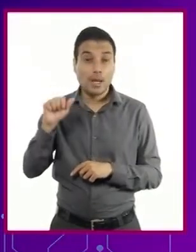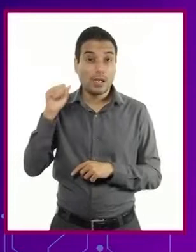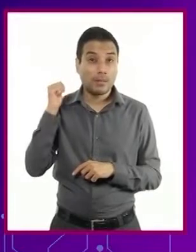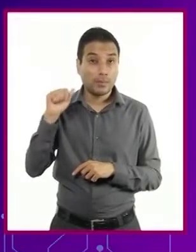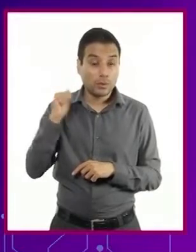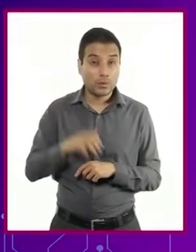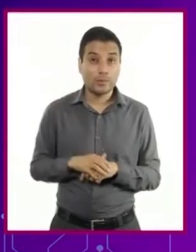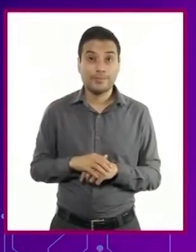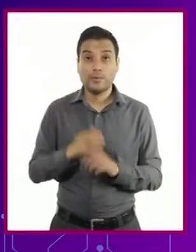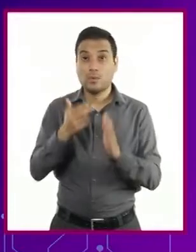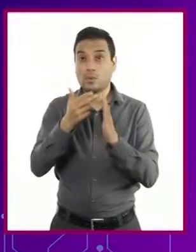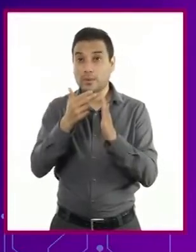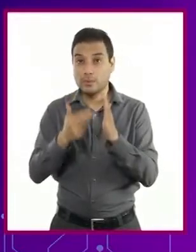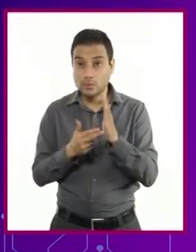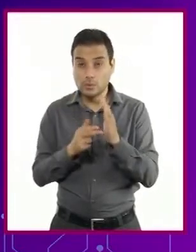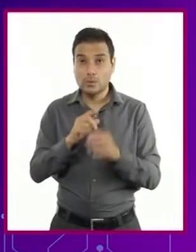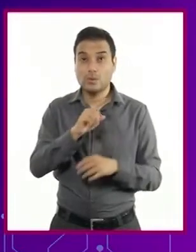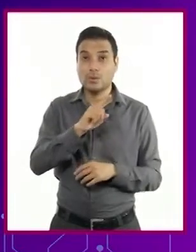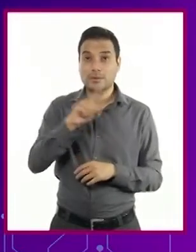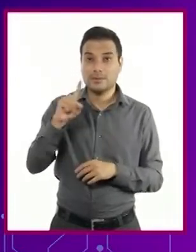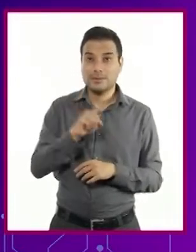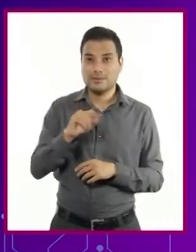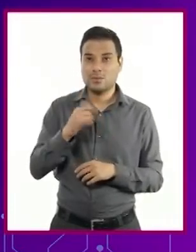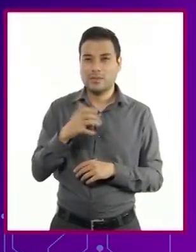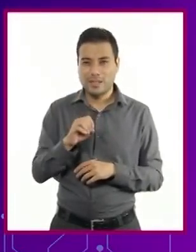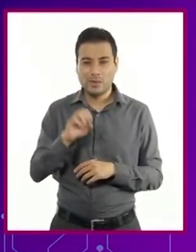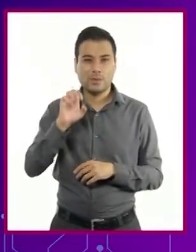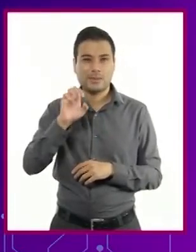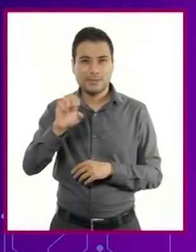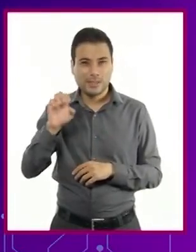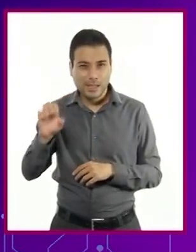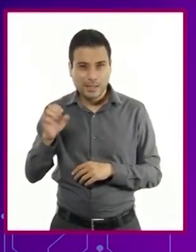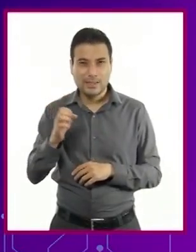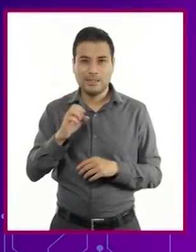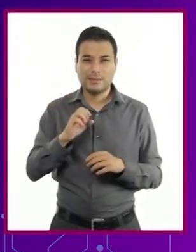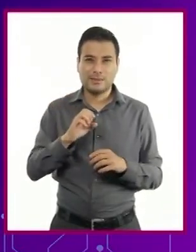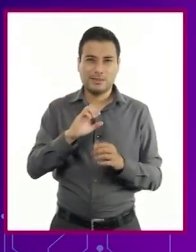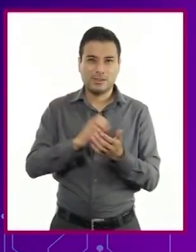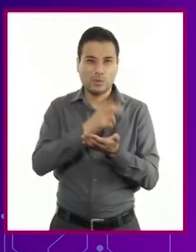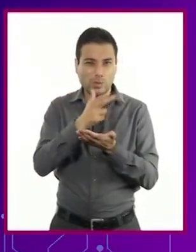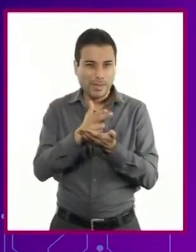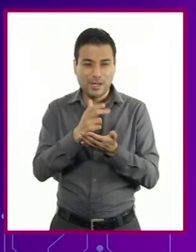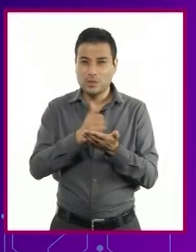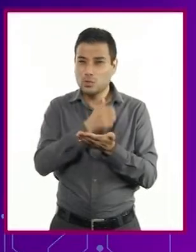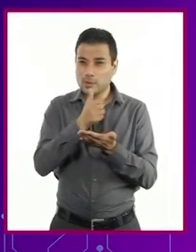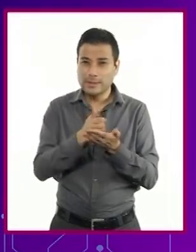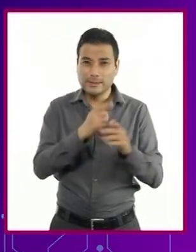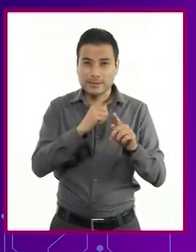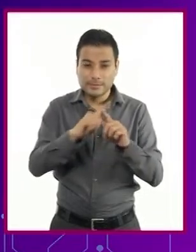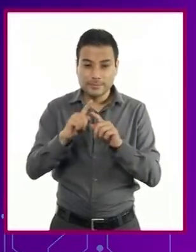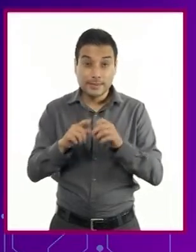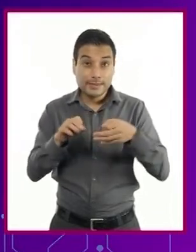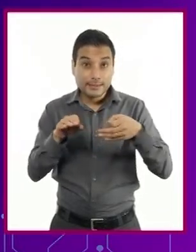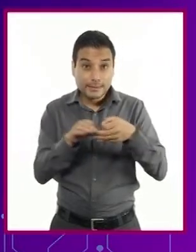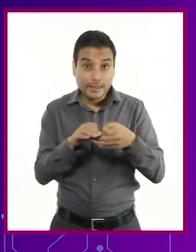Acapulco, Huatulco, Zihuatanejo, Ensenada, Chetumal y muchas ciudades más están frente al mar. Y sabemos que subirá el nivel